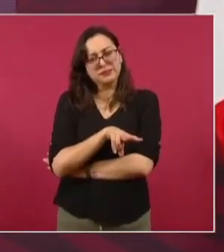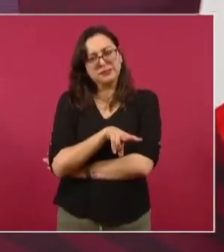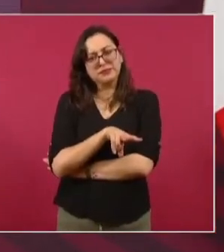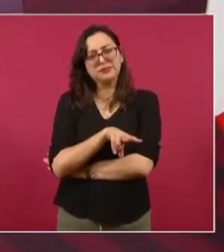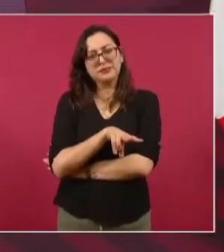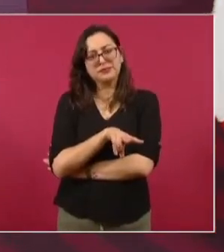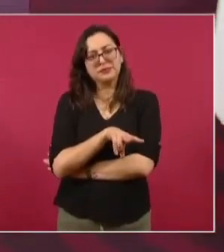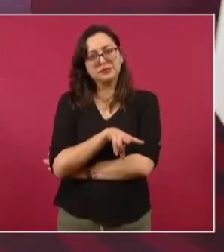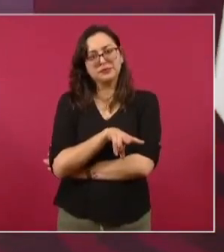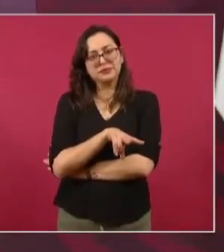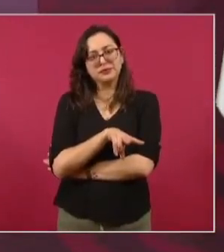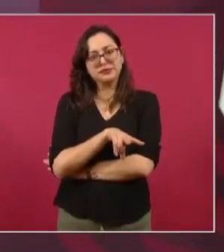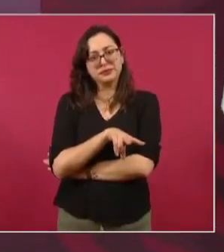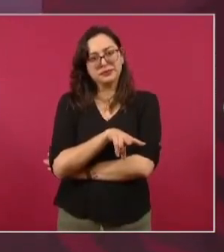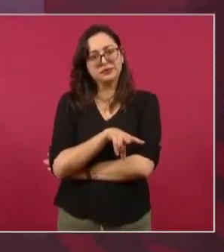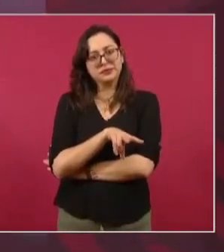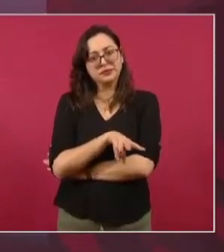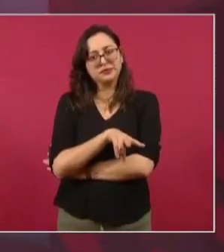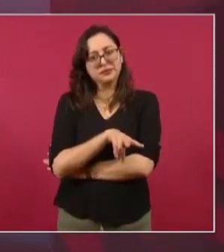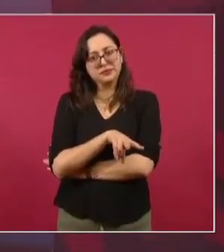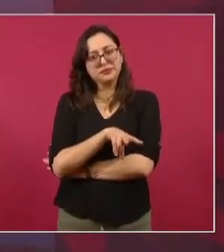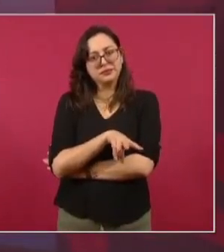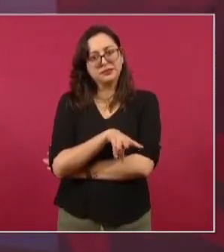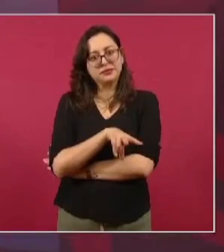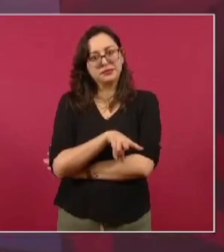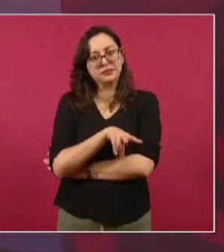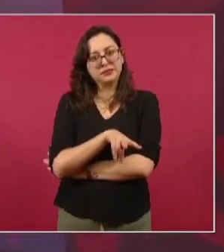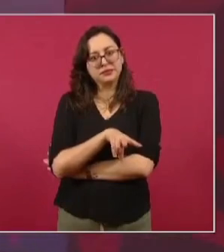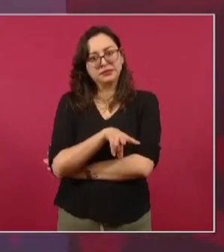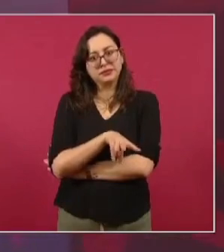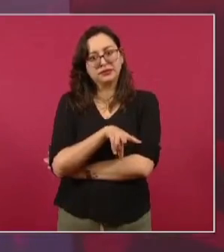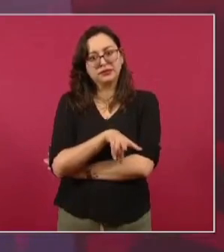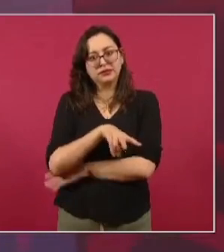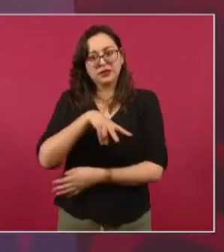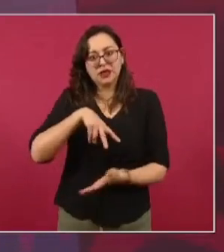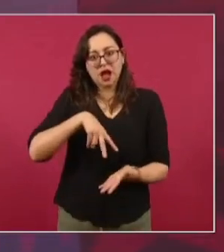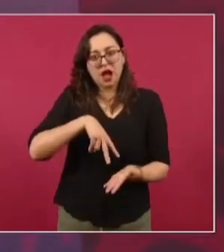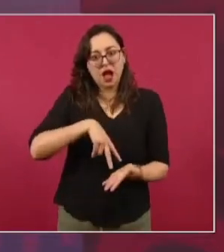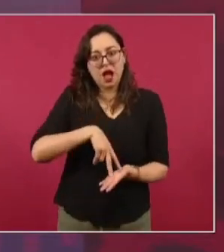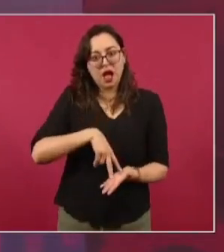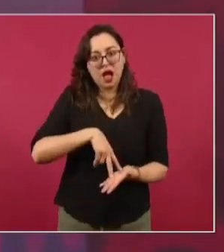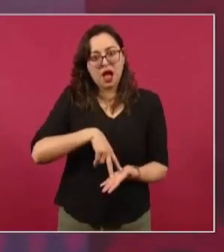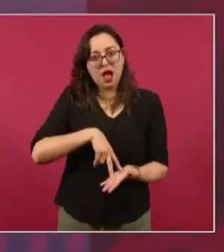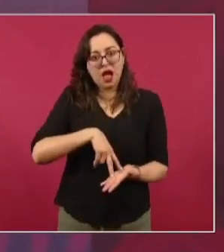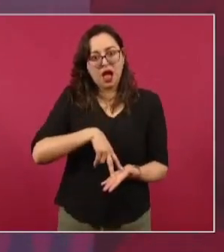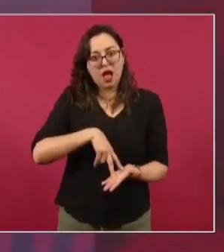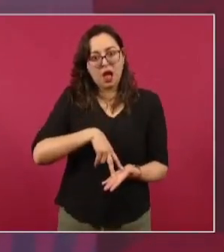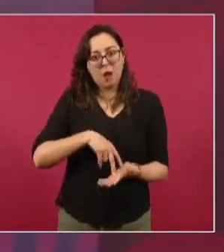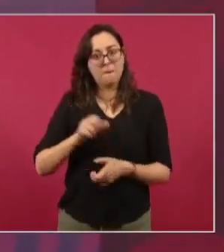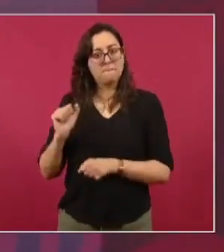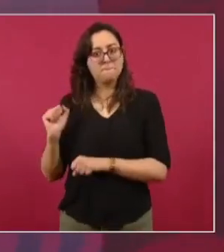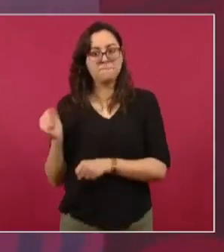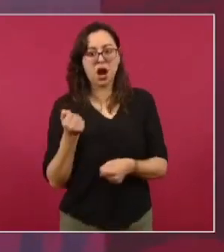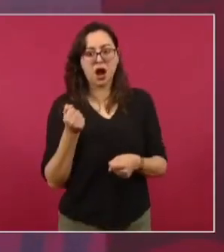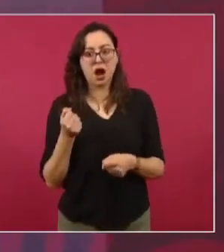estoy parado y me aviento así como tres cuatro entradas